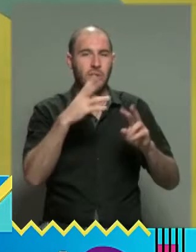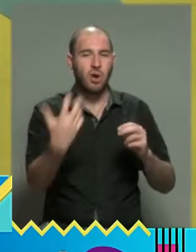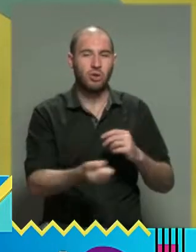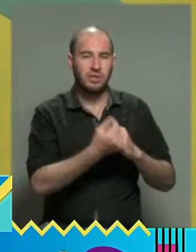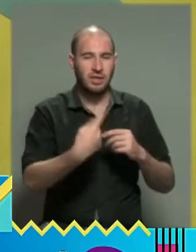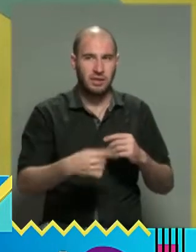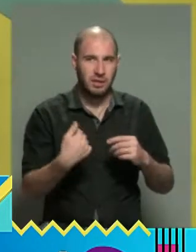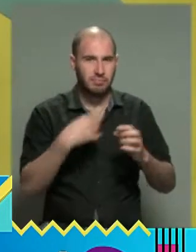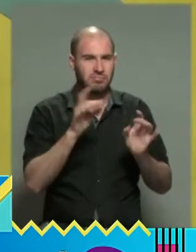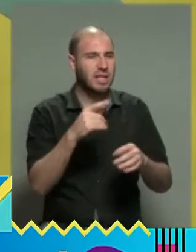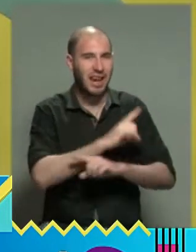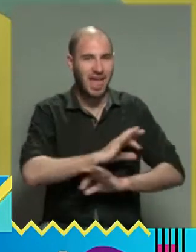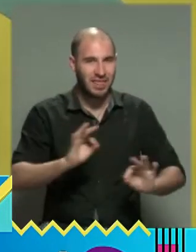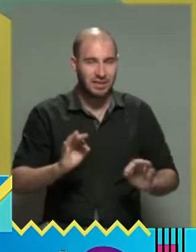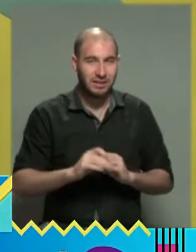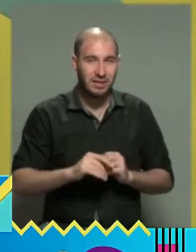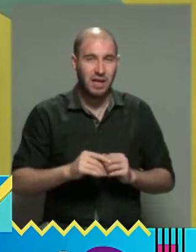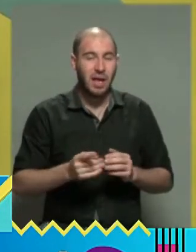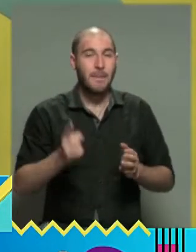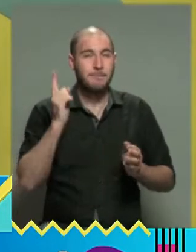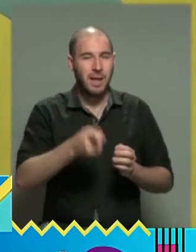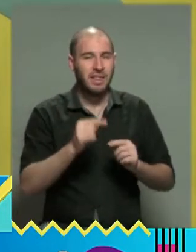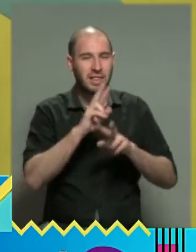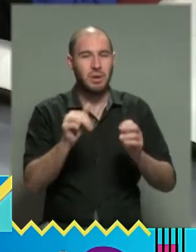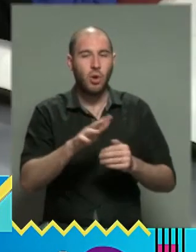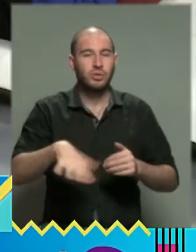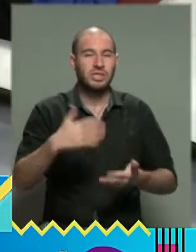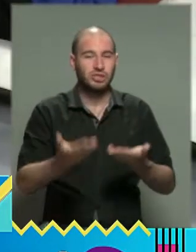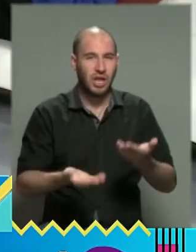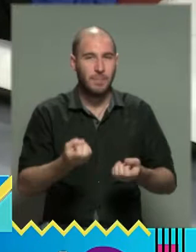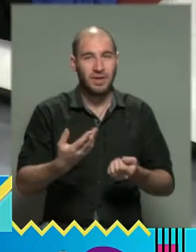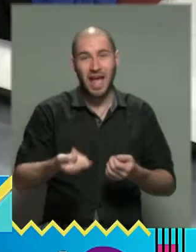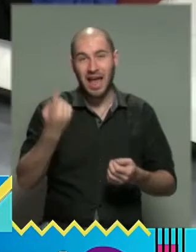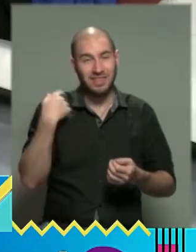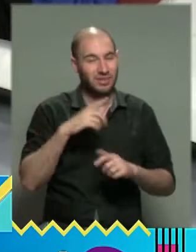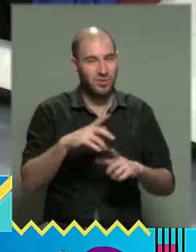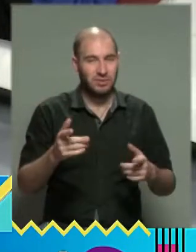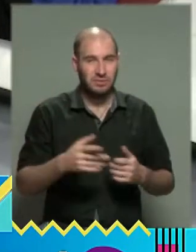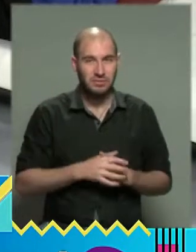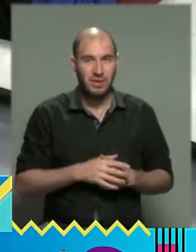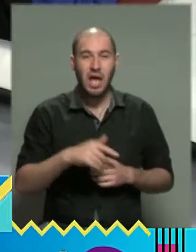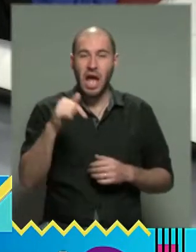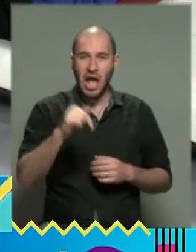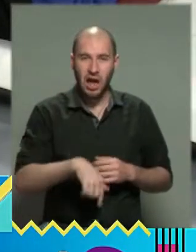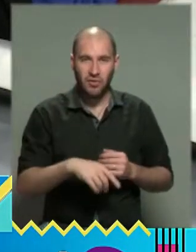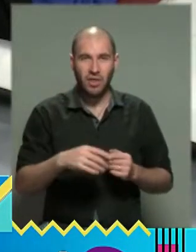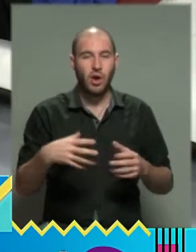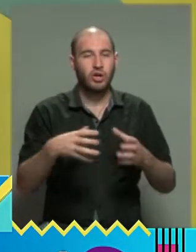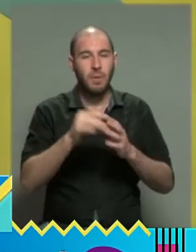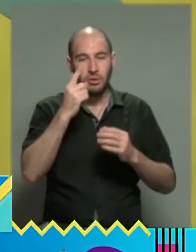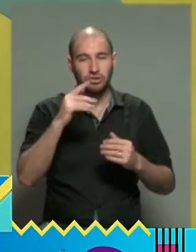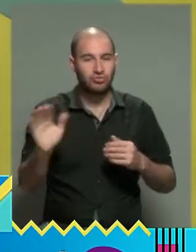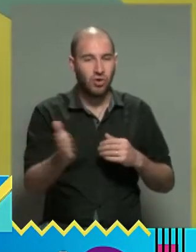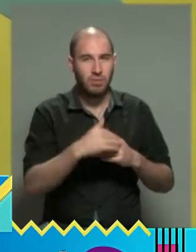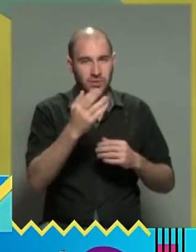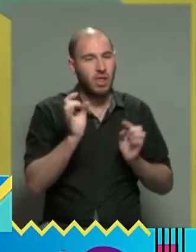esto no lo discute nadie, es que institucionalizó el tema de la justicia social, porque antes no estaba en debate. Y hoy es algo de todas las fuerzas políticas,